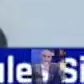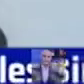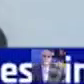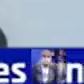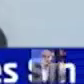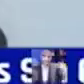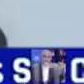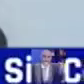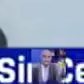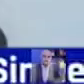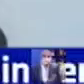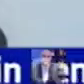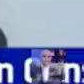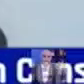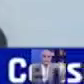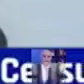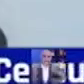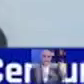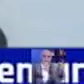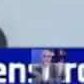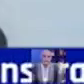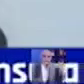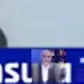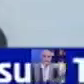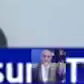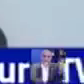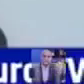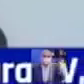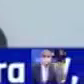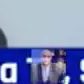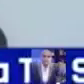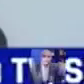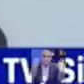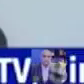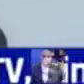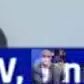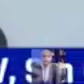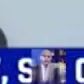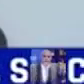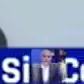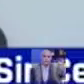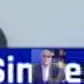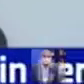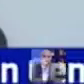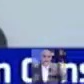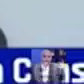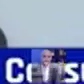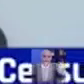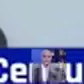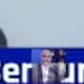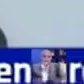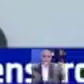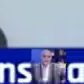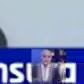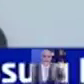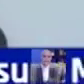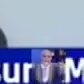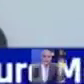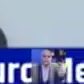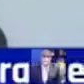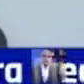siendo entrevistados, y ya Latinus pues es un medio de comunicación abiertamente corporativo,